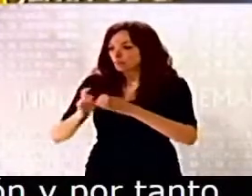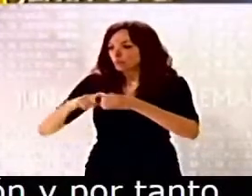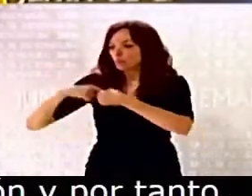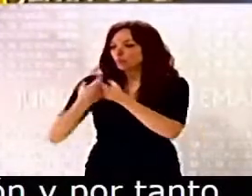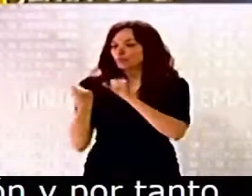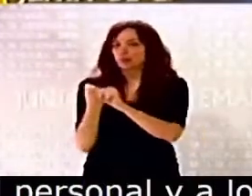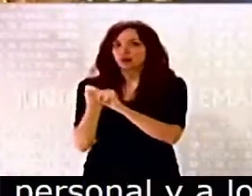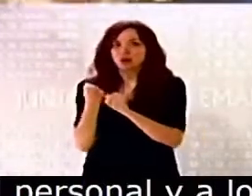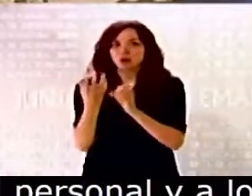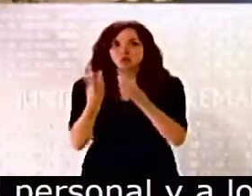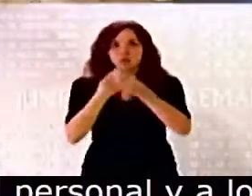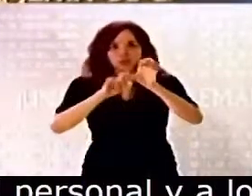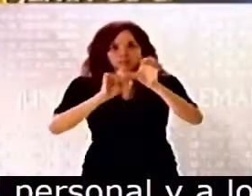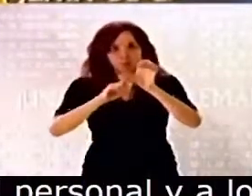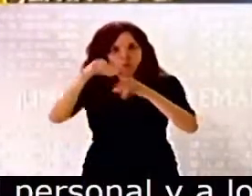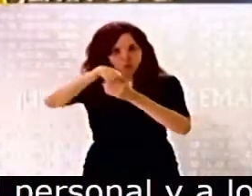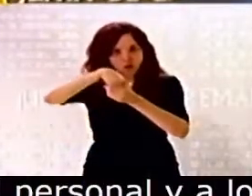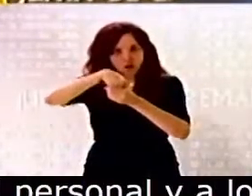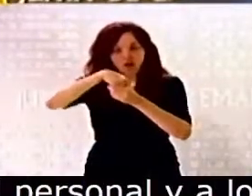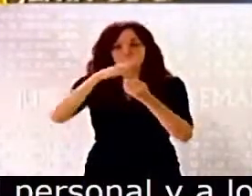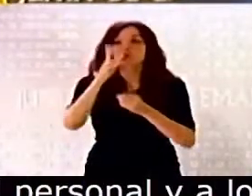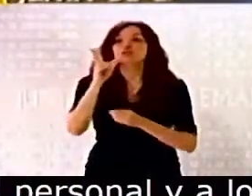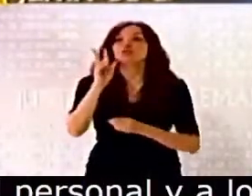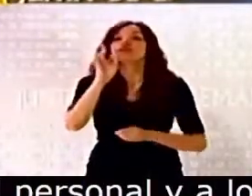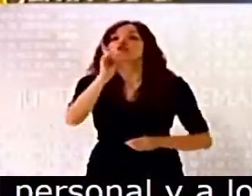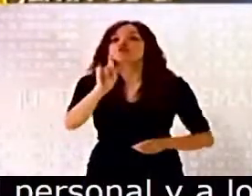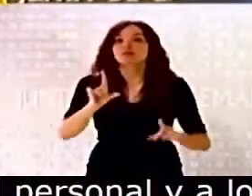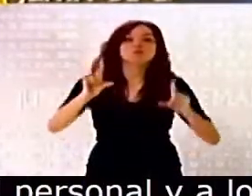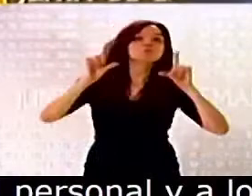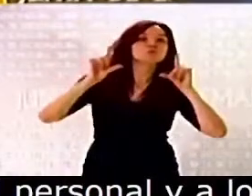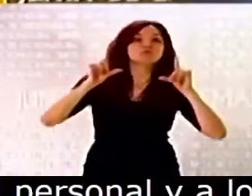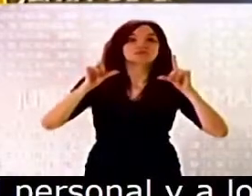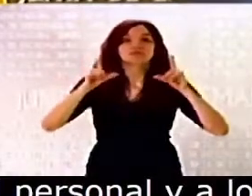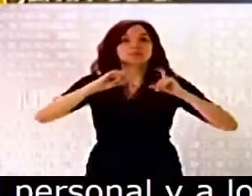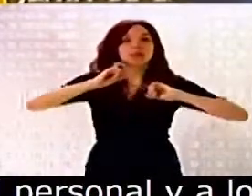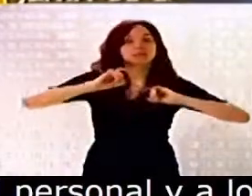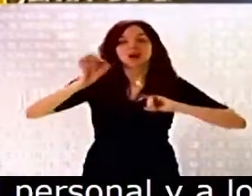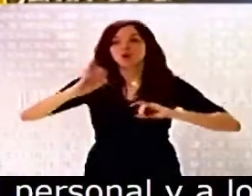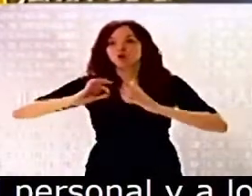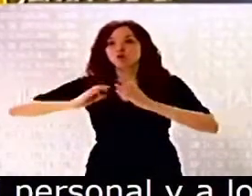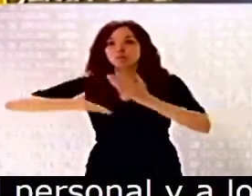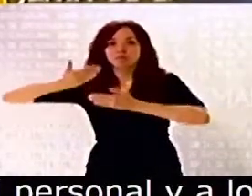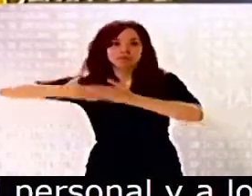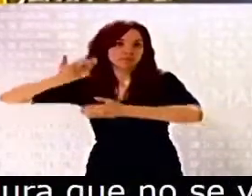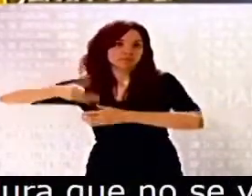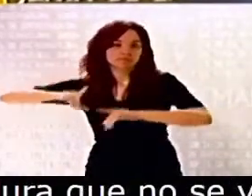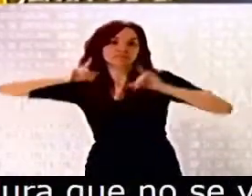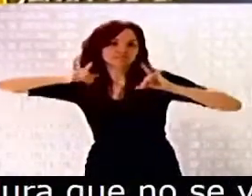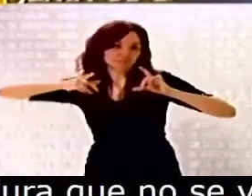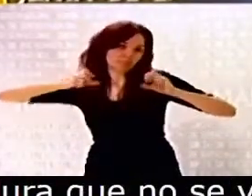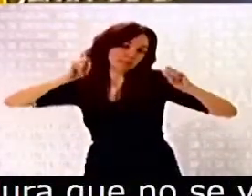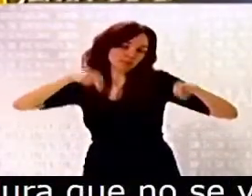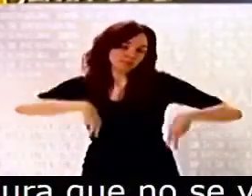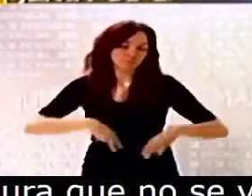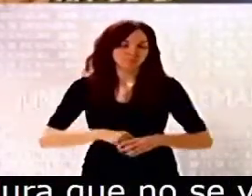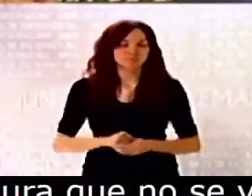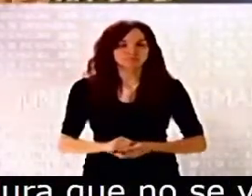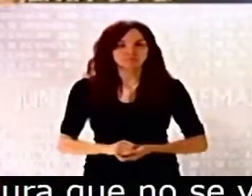de la Junta de Extremadura y que no se ven en las ruedas de prensa ni en los titulares de los medios de